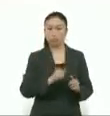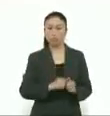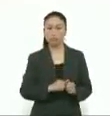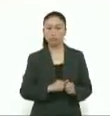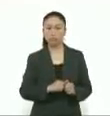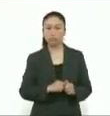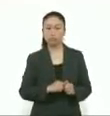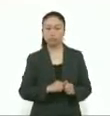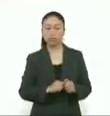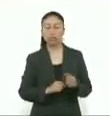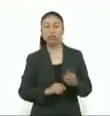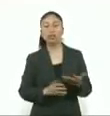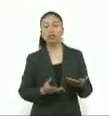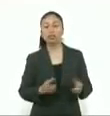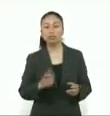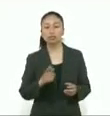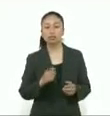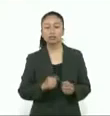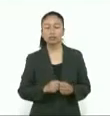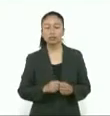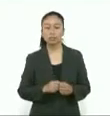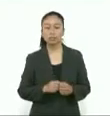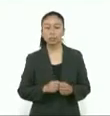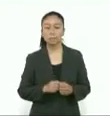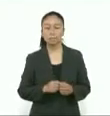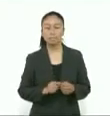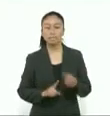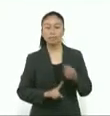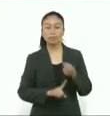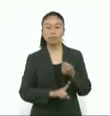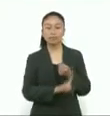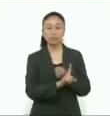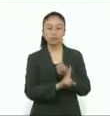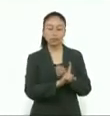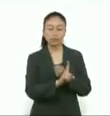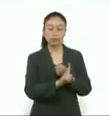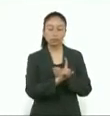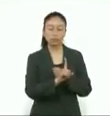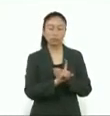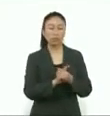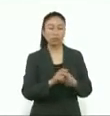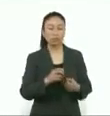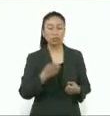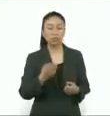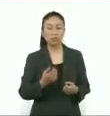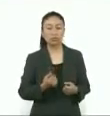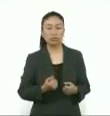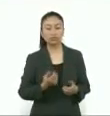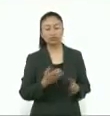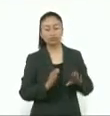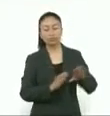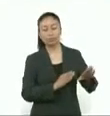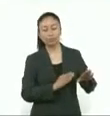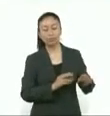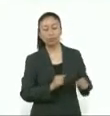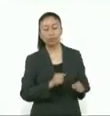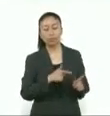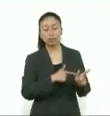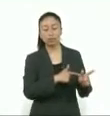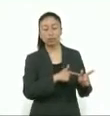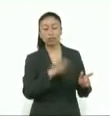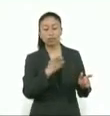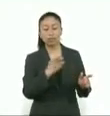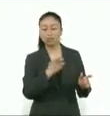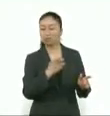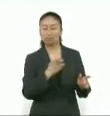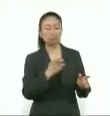las desigualdades siempre va a llevar a la violencia. La profundización de